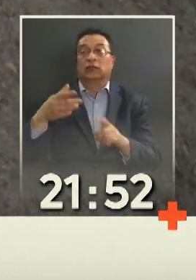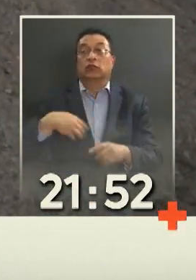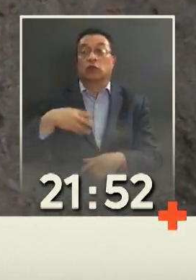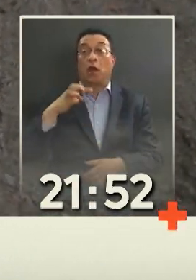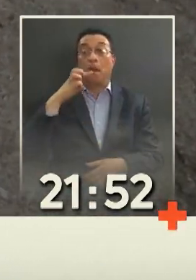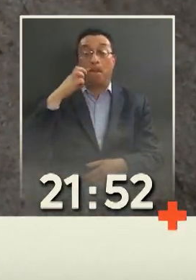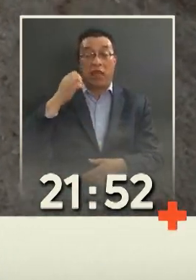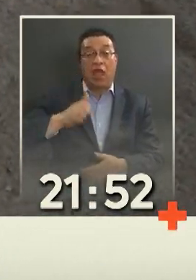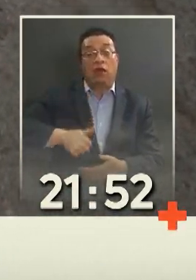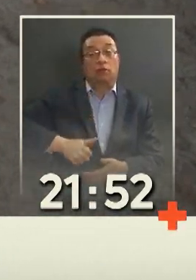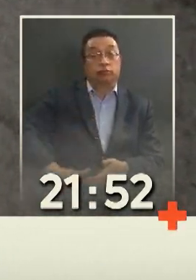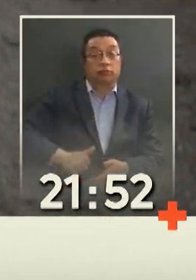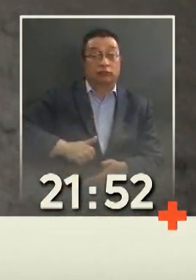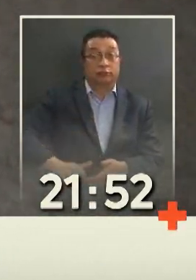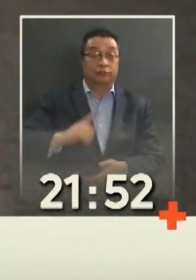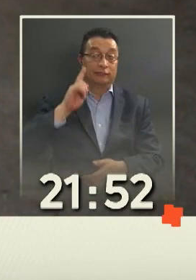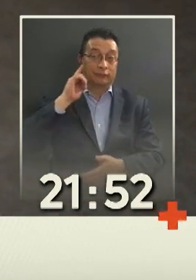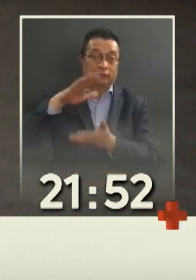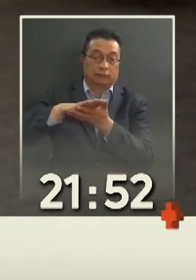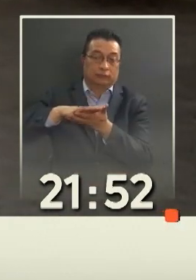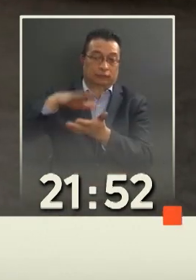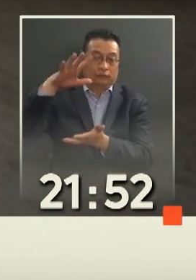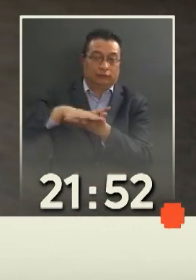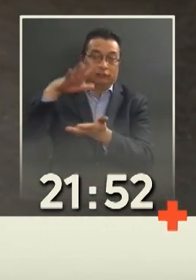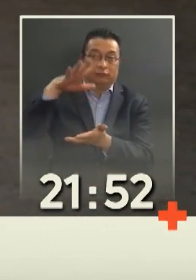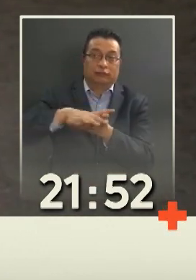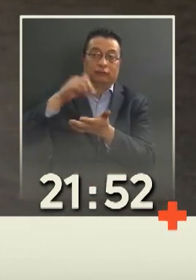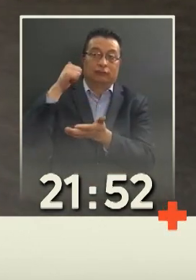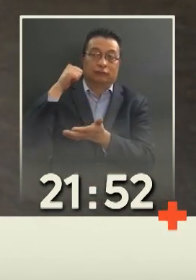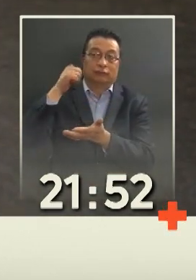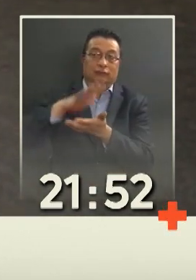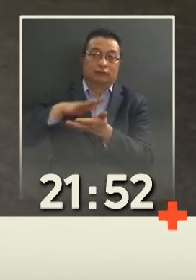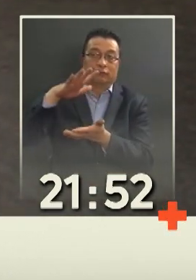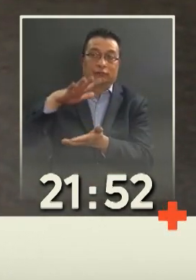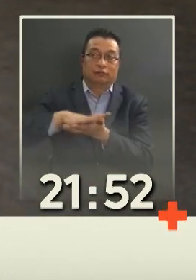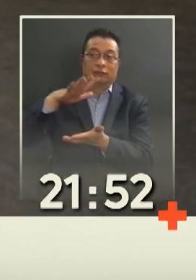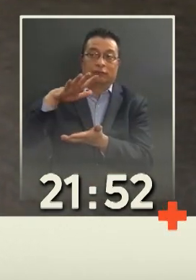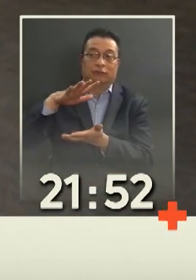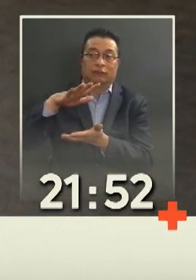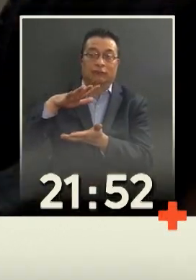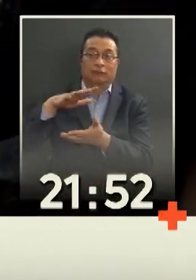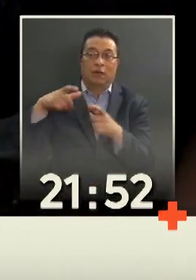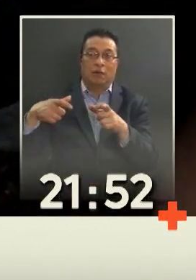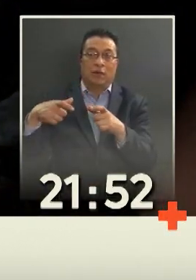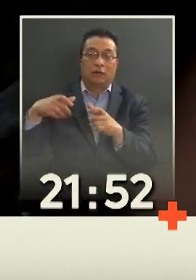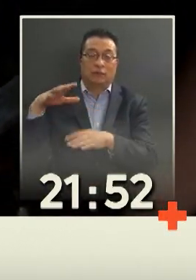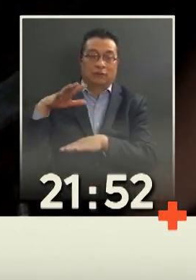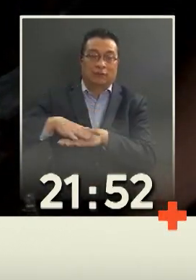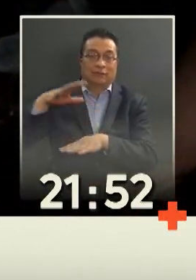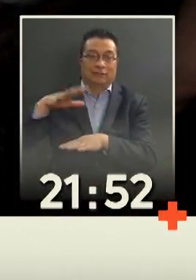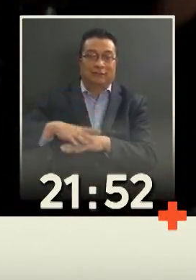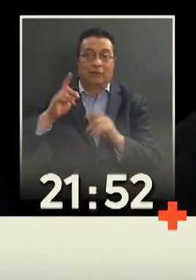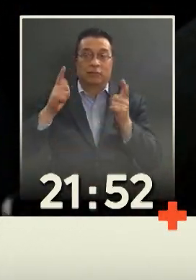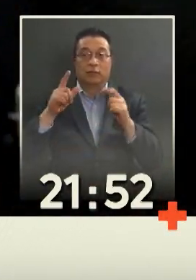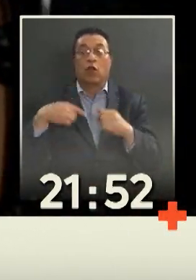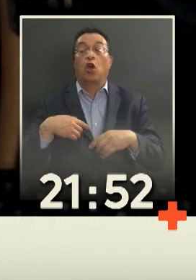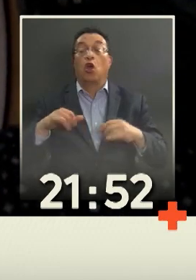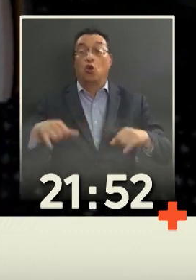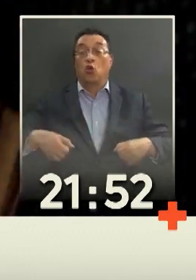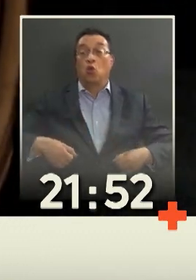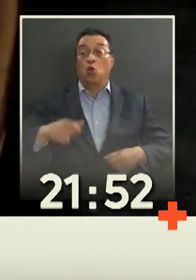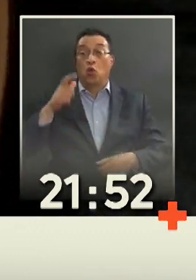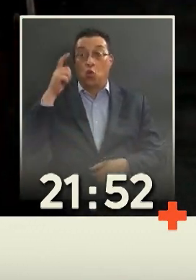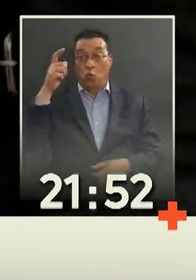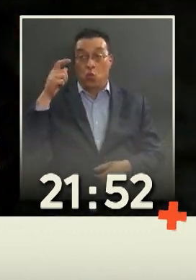pie, se active el plato. Si yo muevo el pie, se activa el plato. La cuerda de cuero va